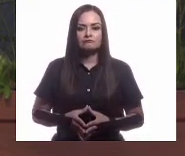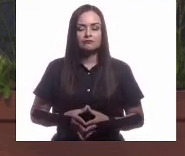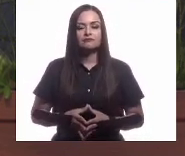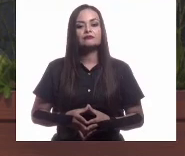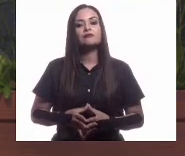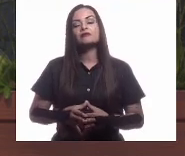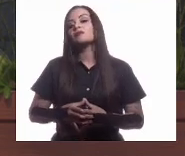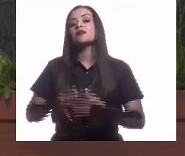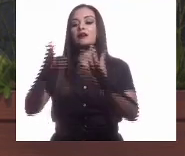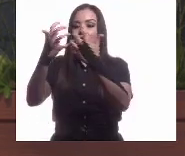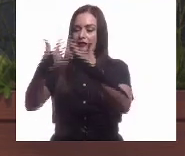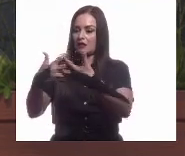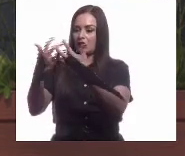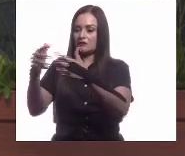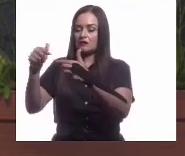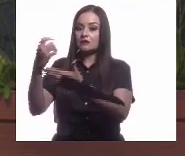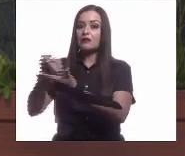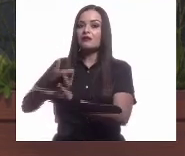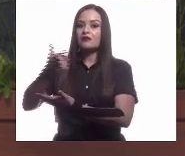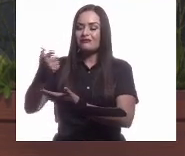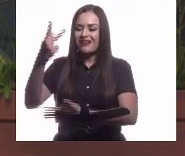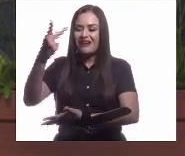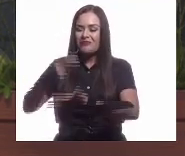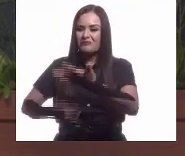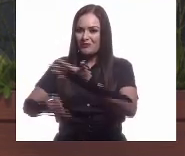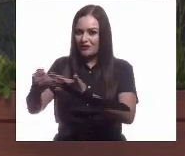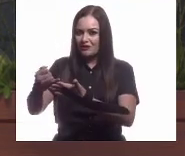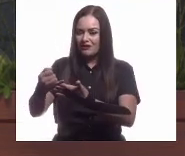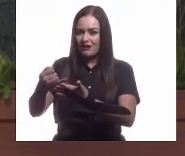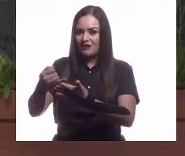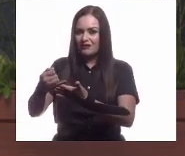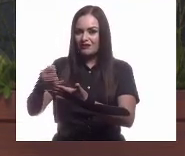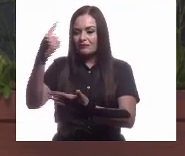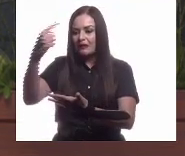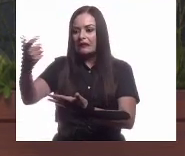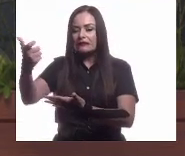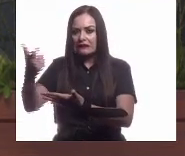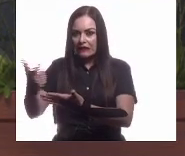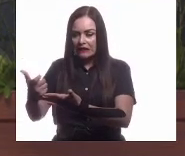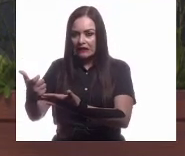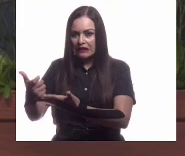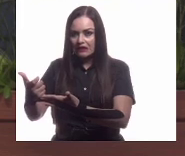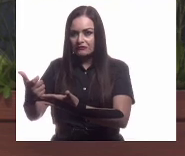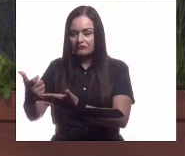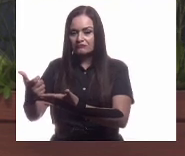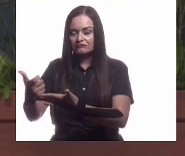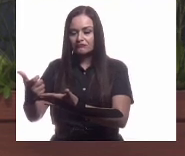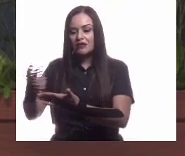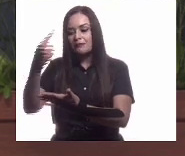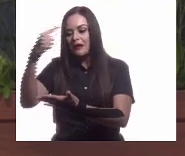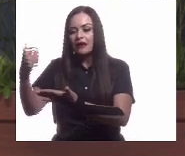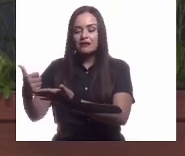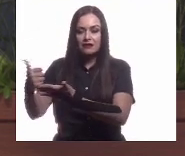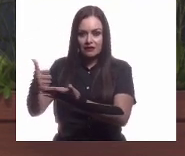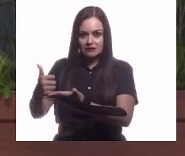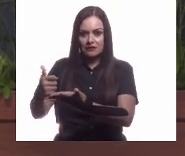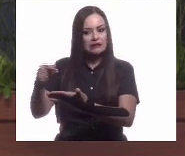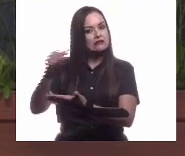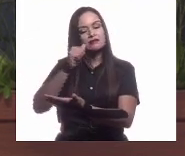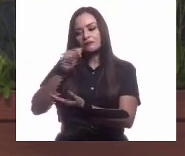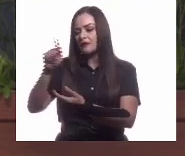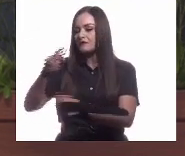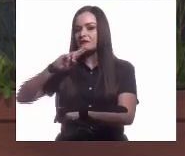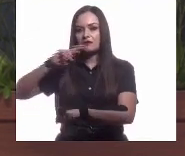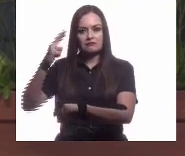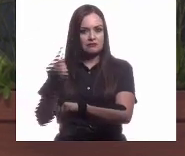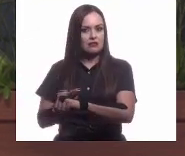que el sector privado invierta en proyectos que le aseguran utilidades, pero sin perder nunca su responsabilidad